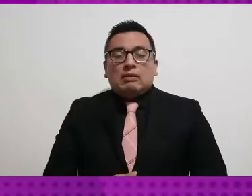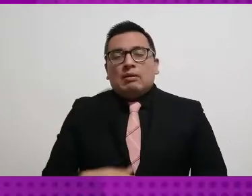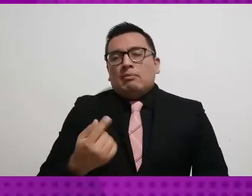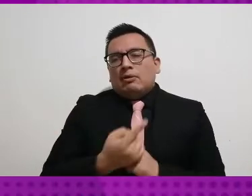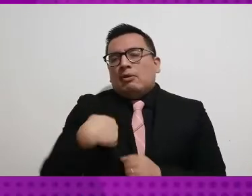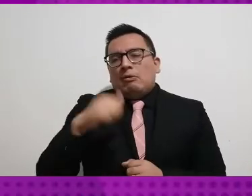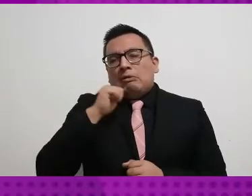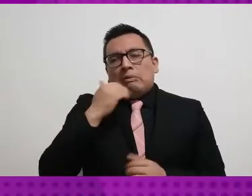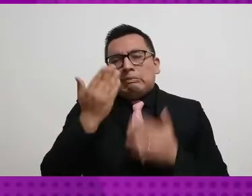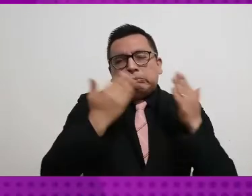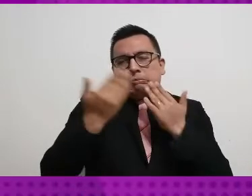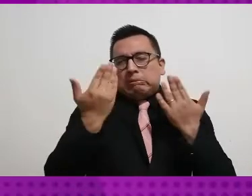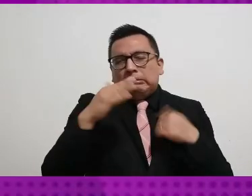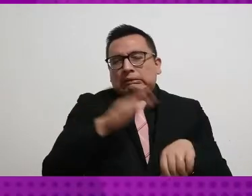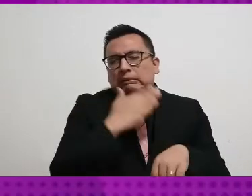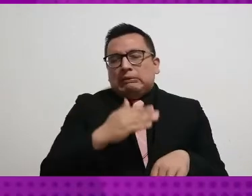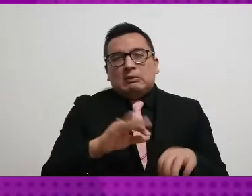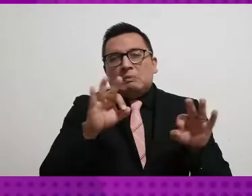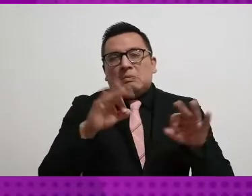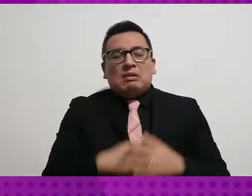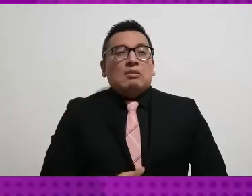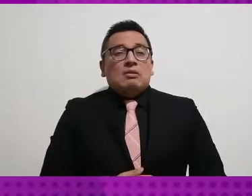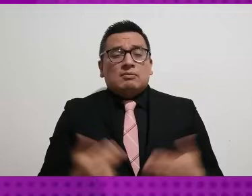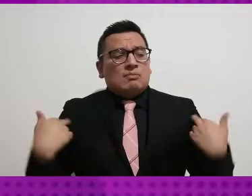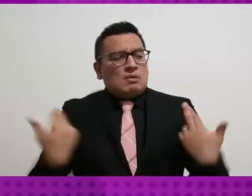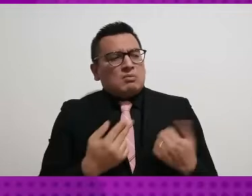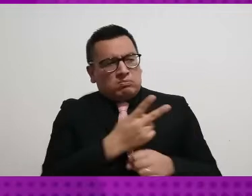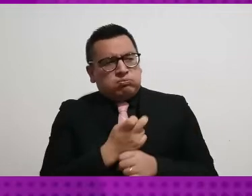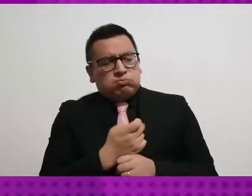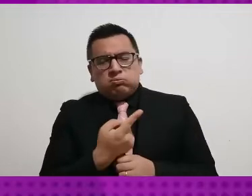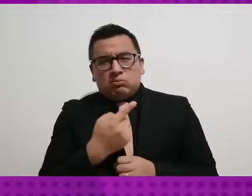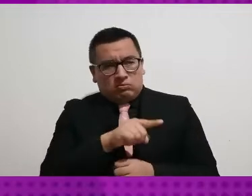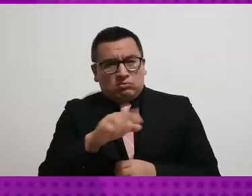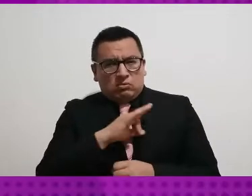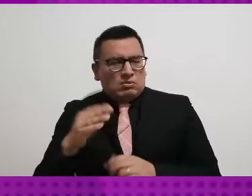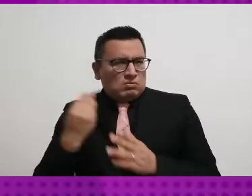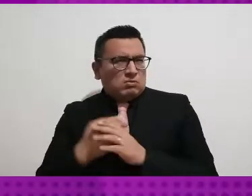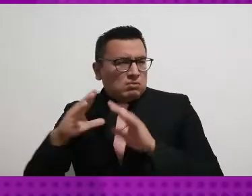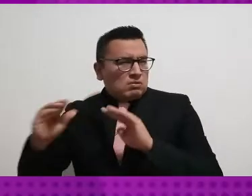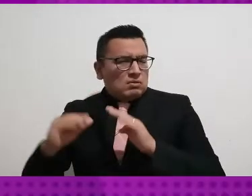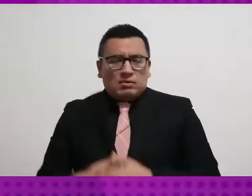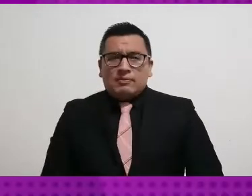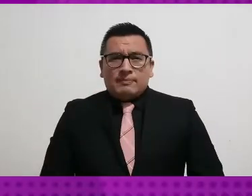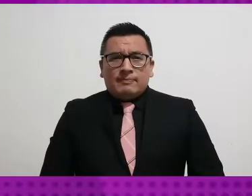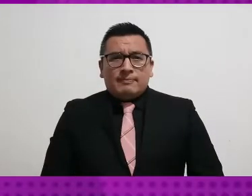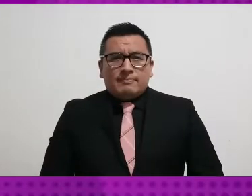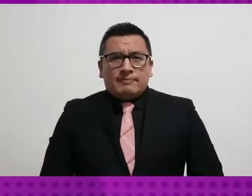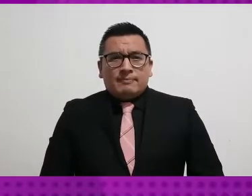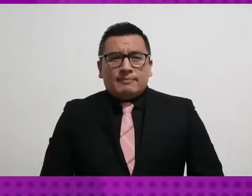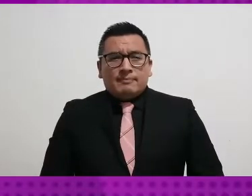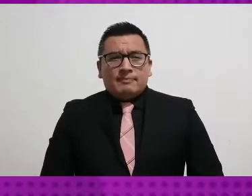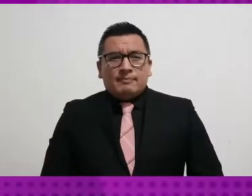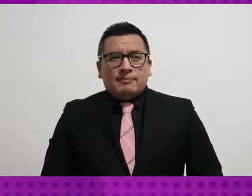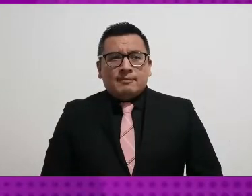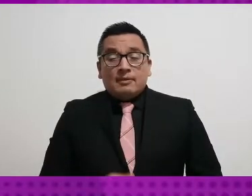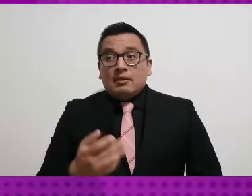Entonces siempre fue de muy buen promedio. Entonces mis maestros me invitaban a ayudarlos a sus cursos. La primera etapa que yo tuve